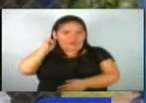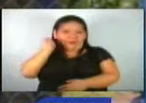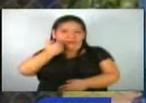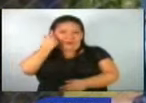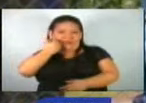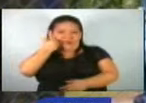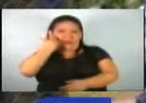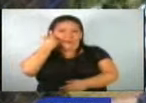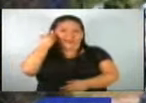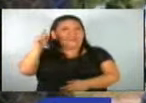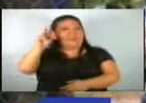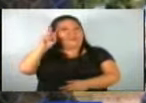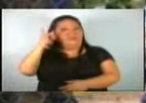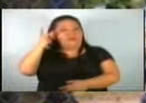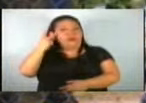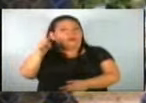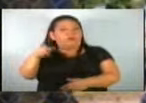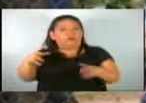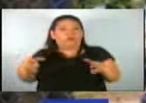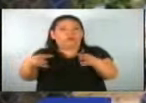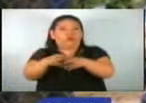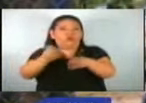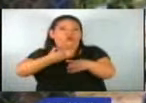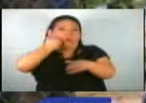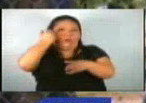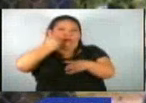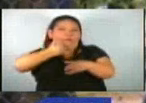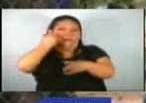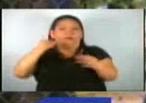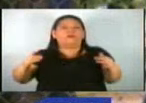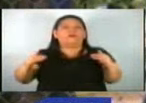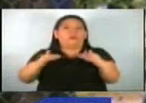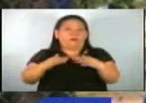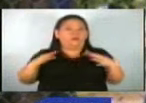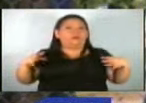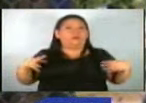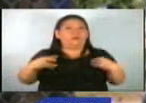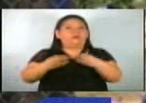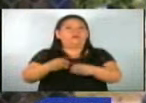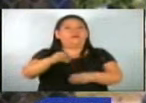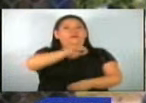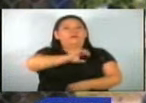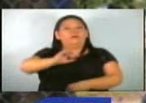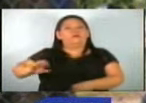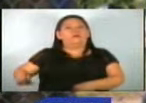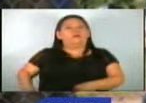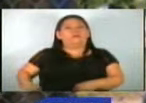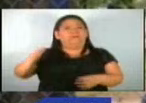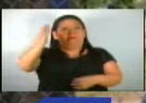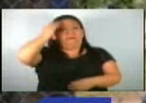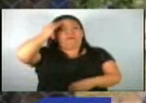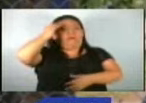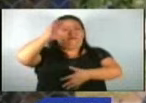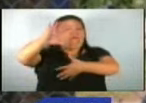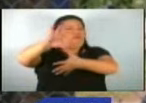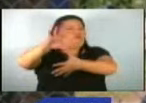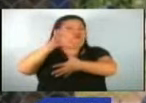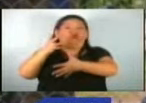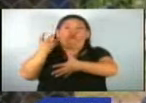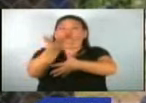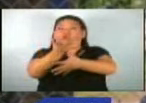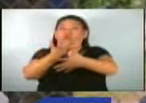solo representaba al sector educativo, no, que la sociedad salvadoreña, a nivel de América, pues son miles, cientos y